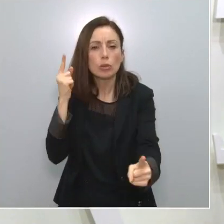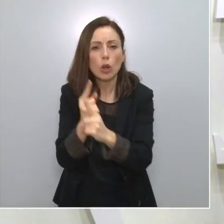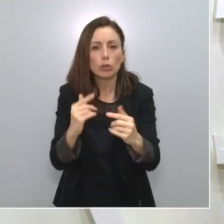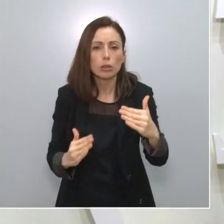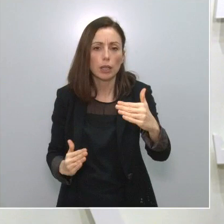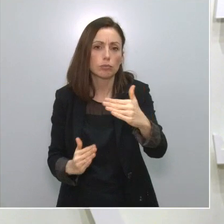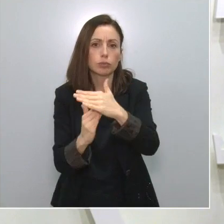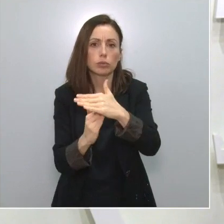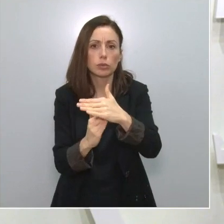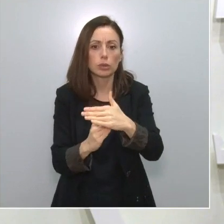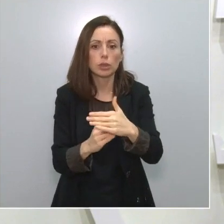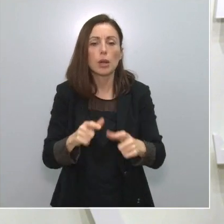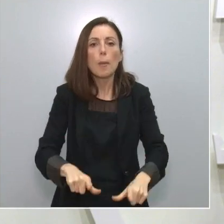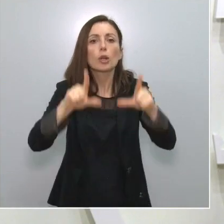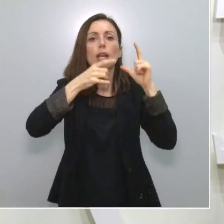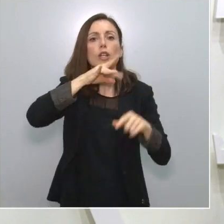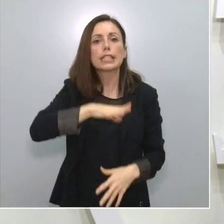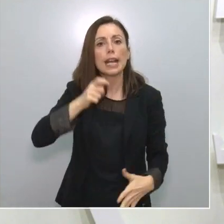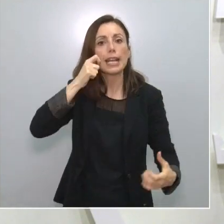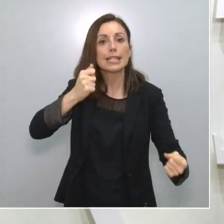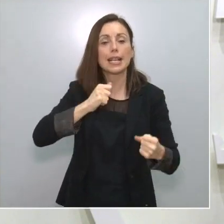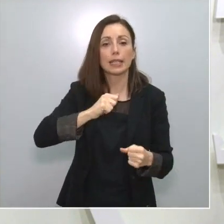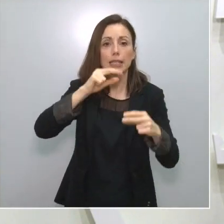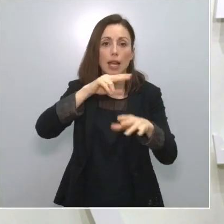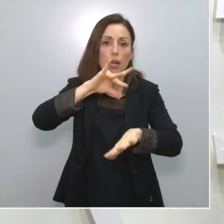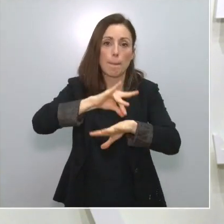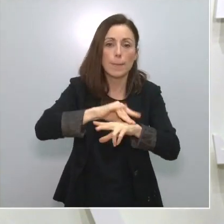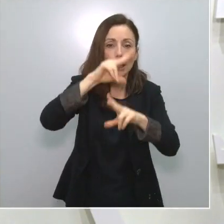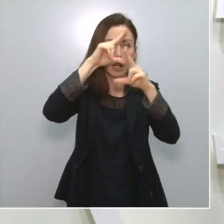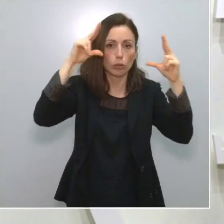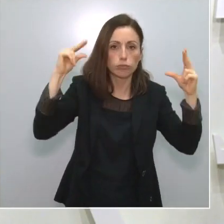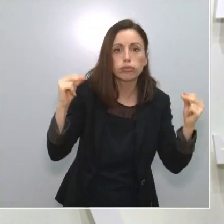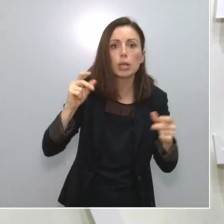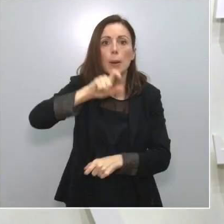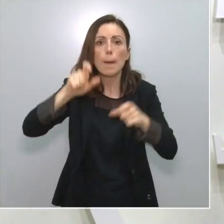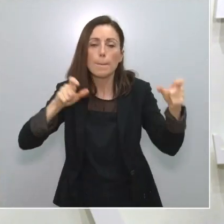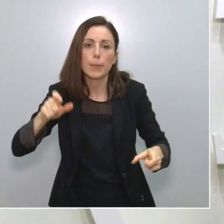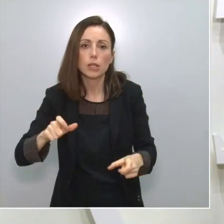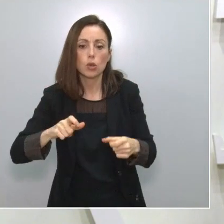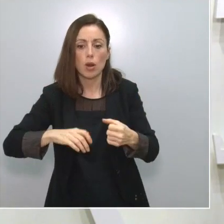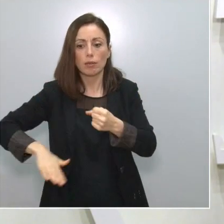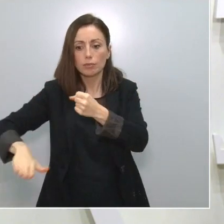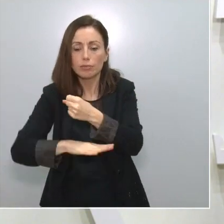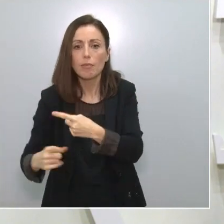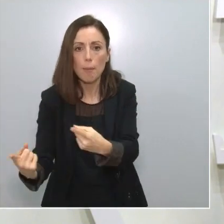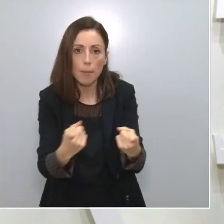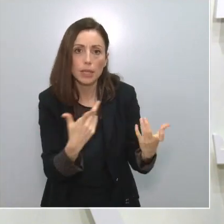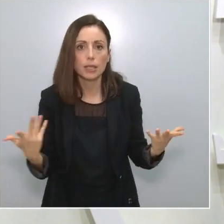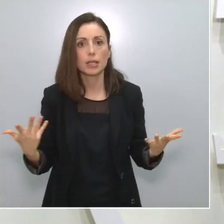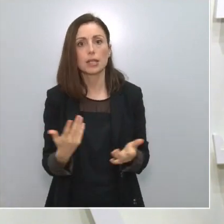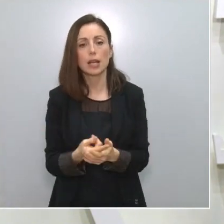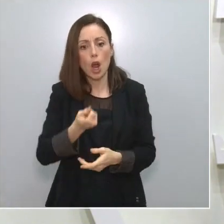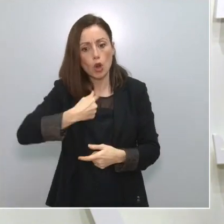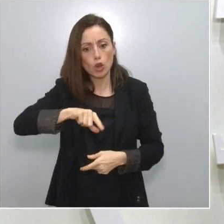los sanitarios, los trabajadores de las profesiones esenciales, los españoles y no nosotros, los políticos.